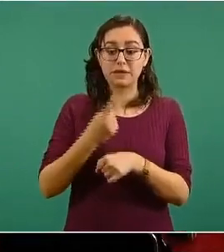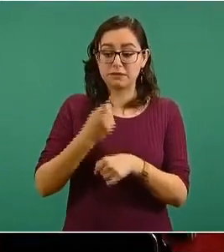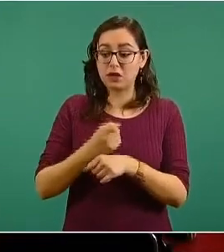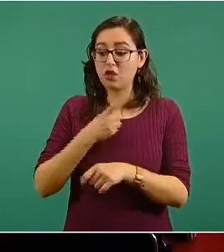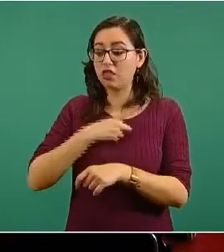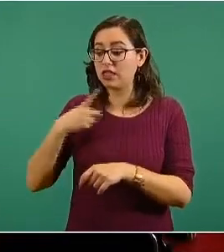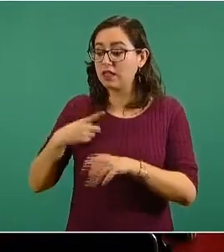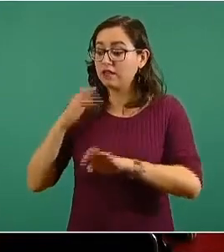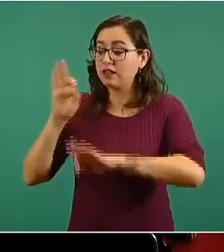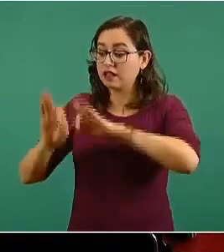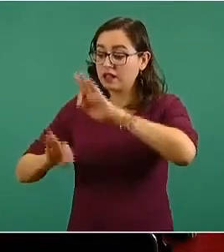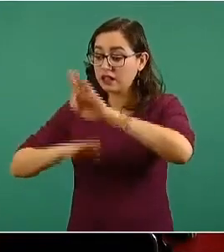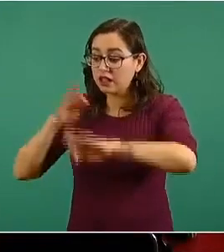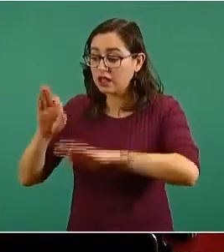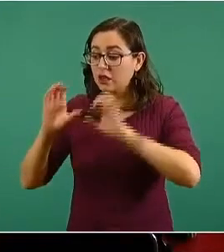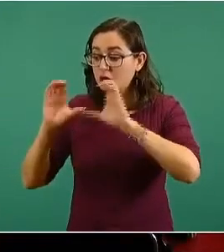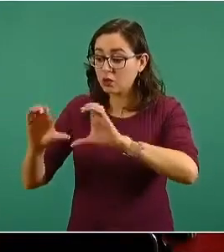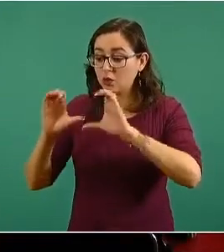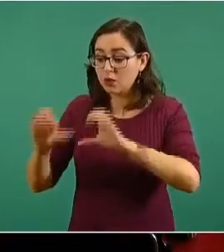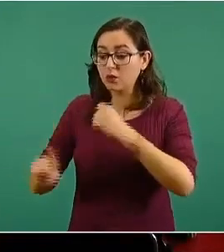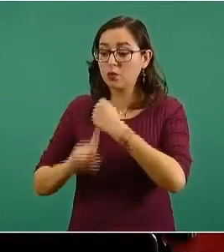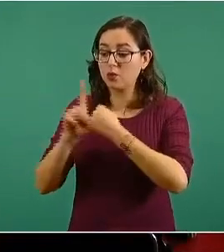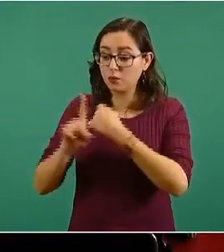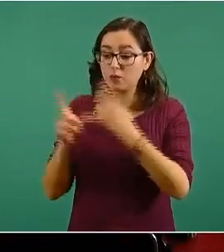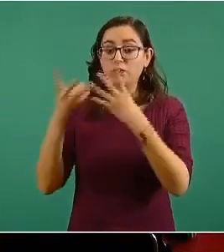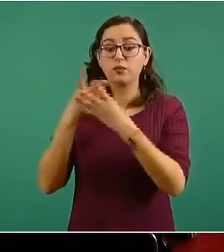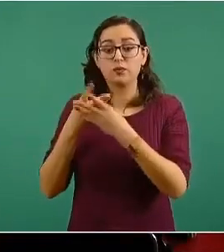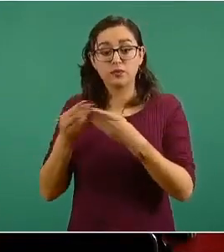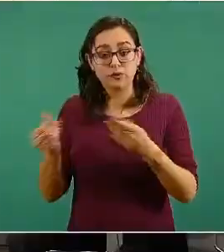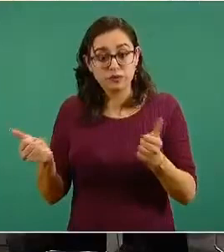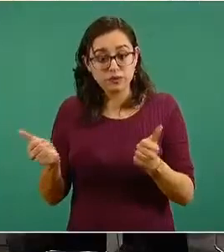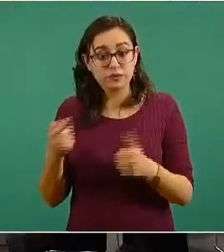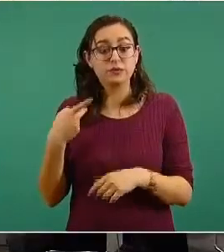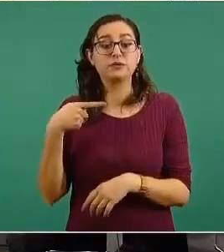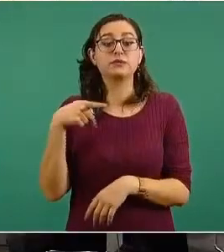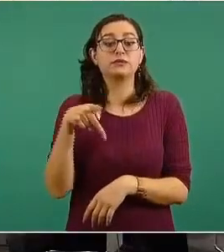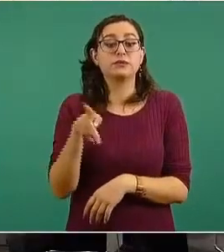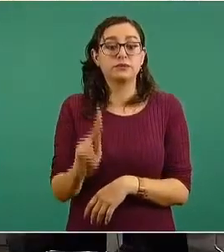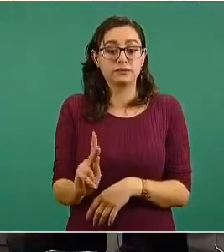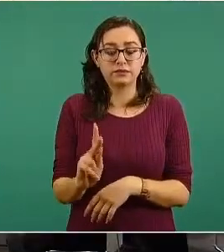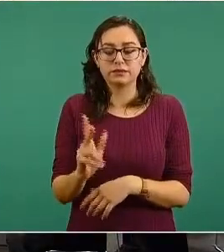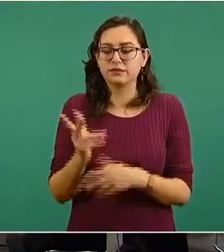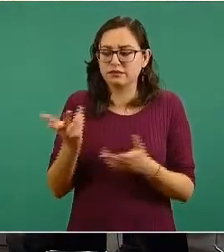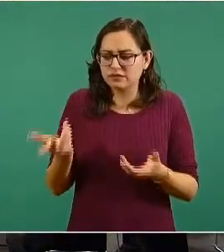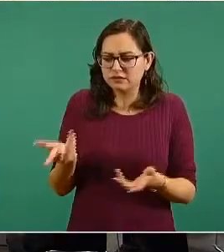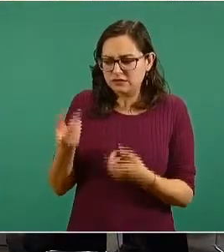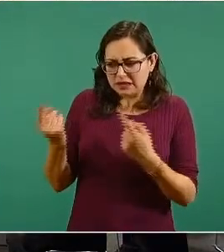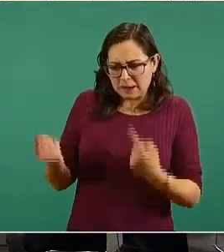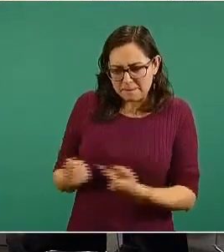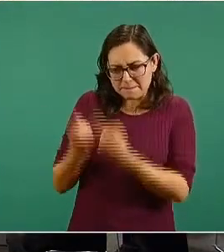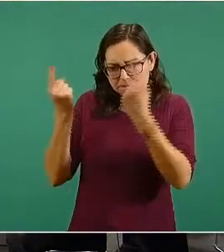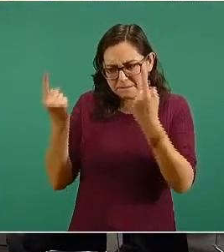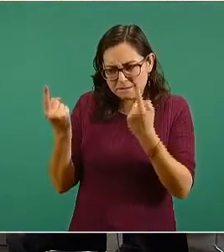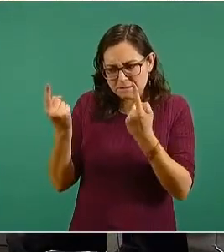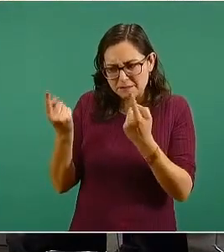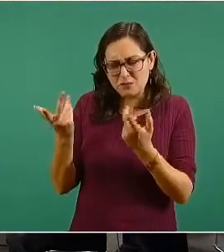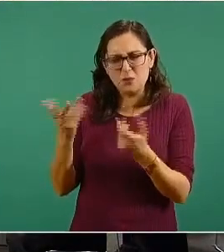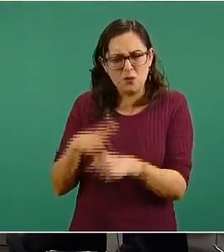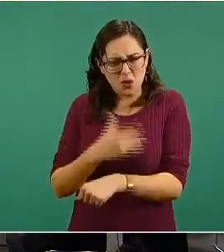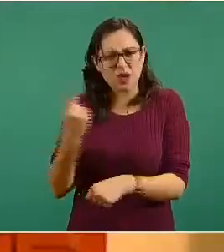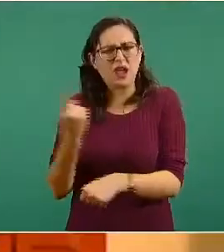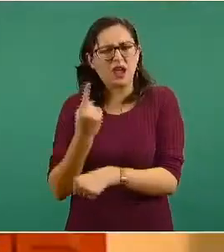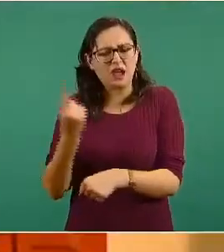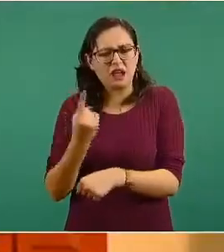cuidarlas y ayudarles a resolver el problema. Pero el segundo elemento importantísimo es la información que esos